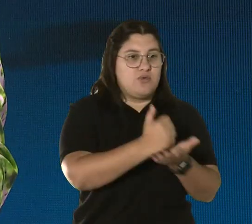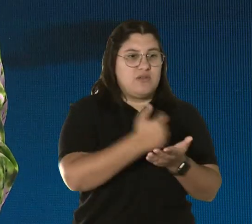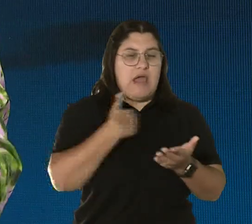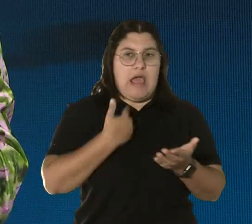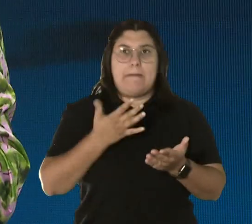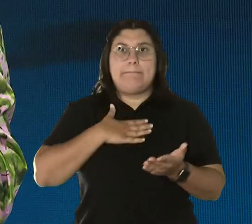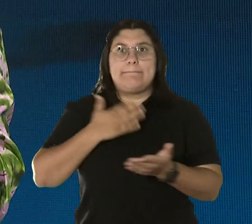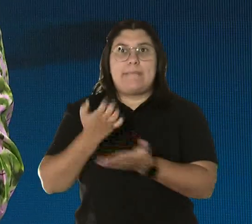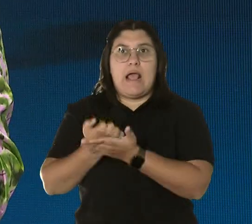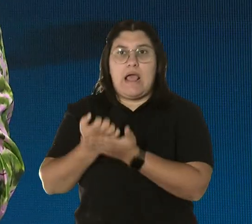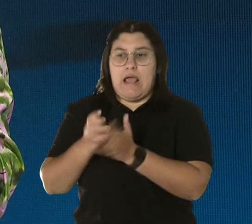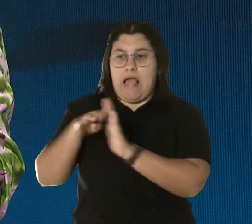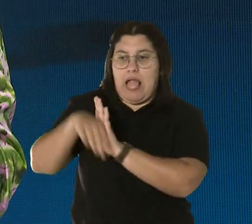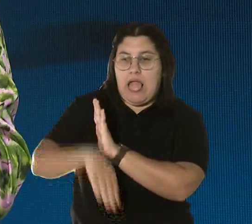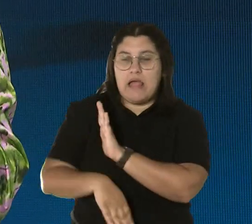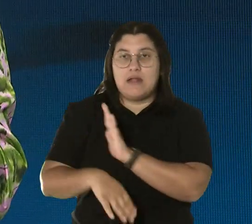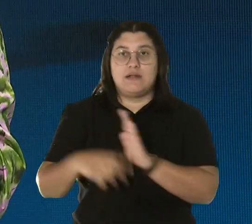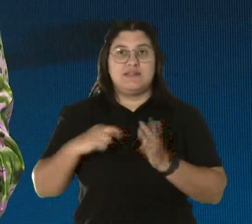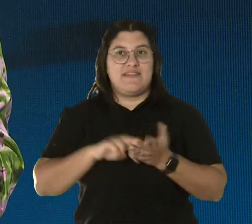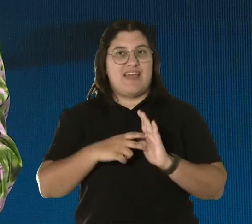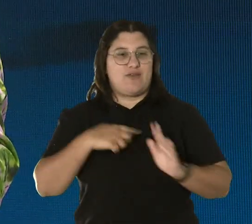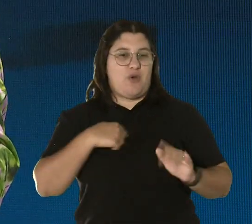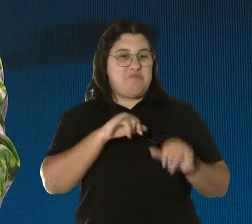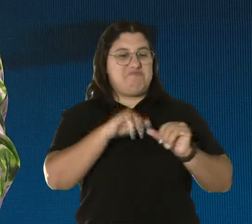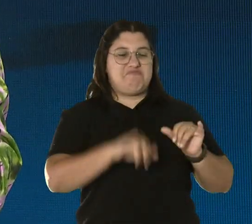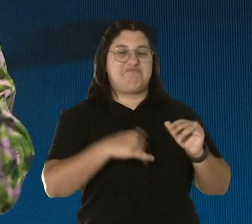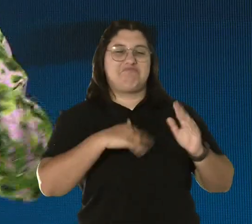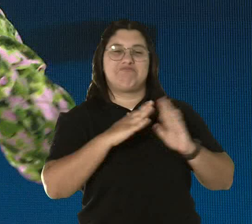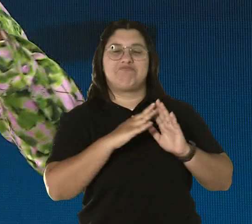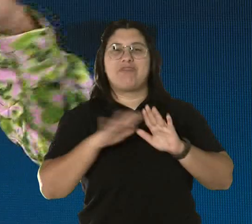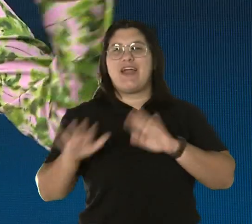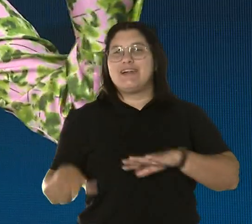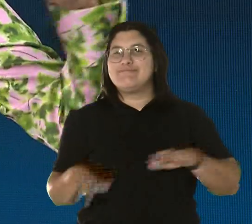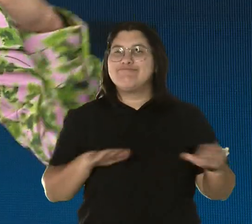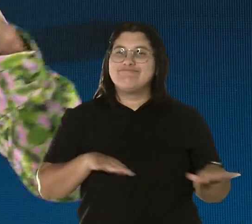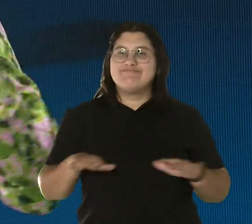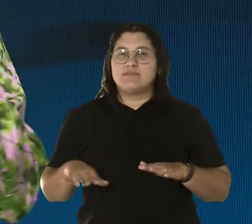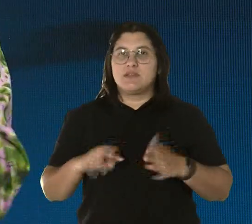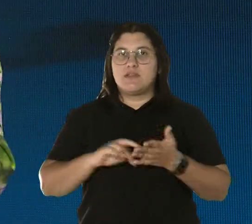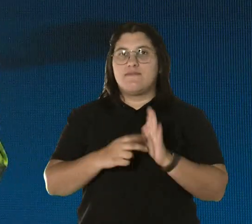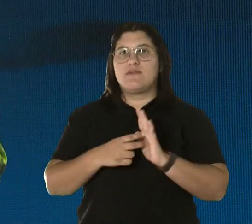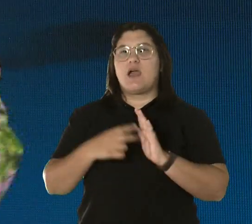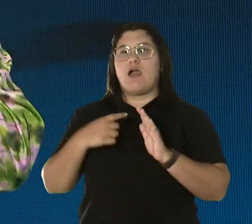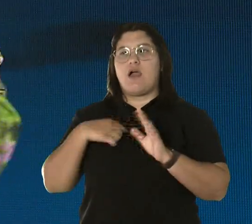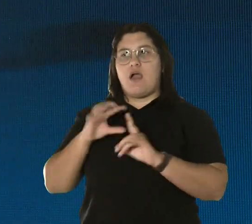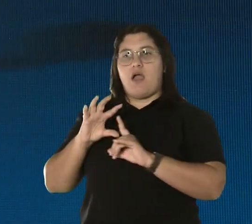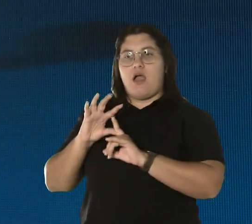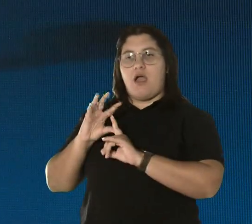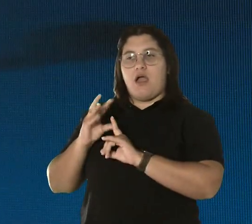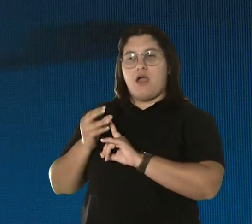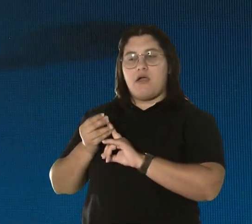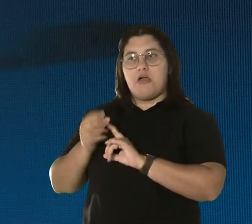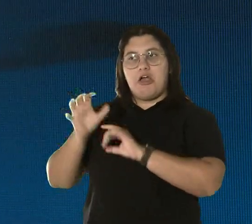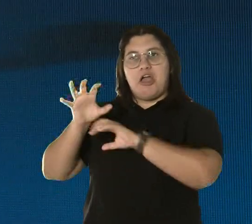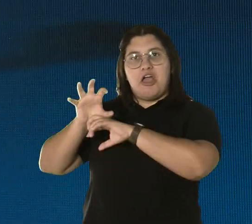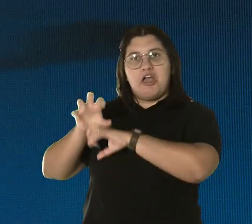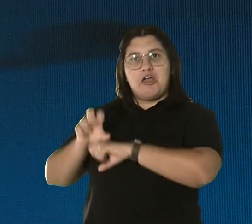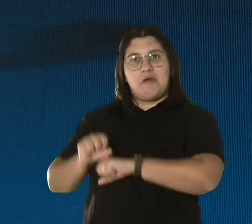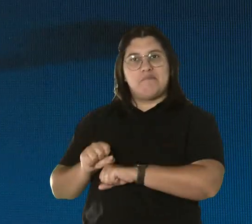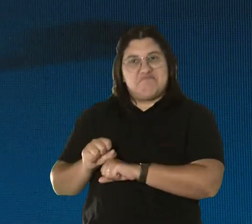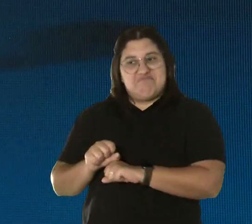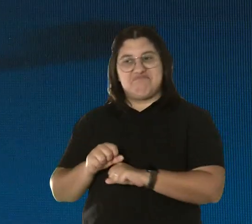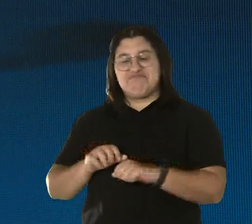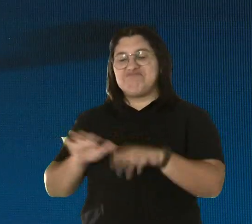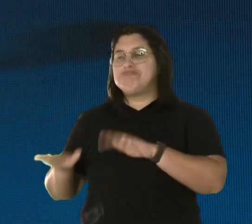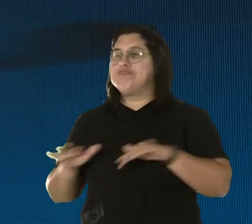economía. Me quedo en casa, ¿y qué pasa que me quedo en casa? Que entonces se va a convertir en una cultura el quedarme en casa y seguir